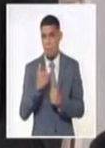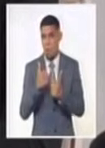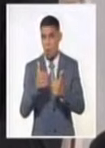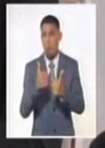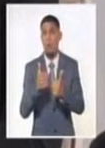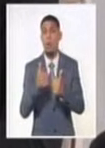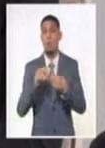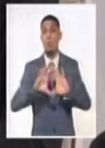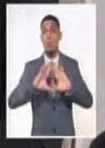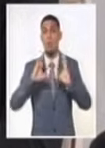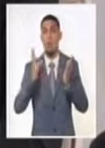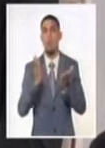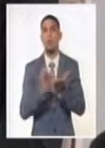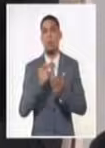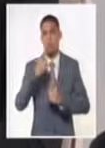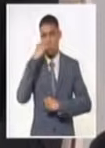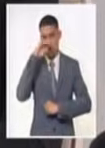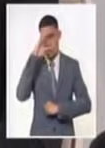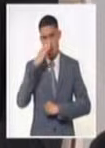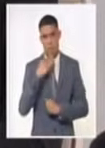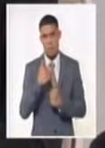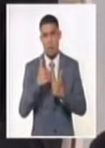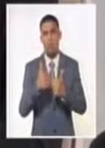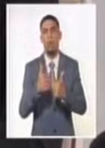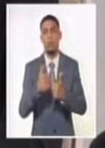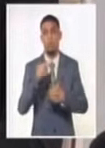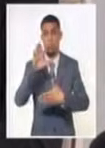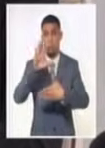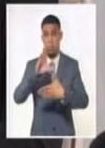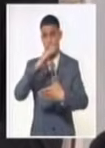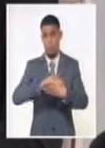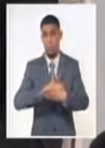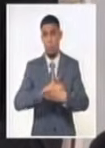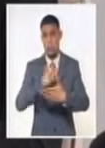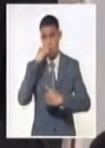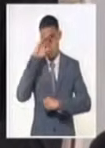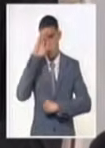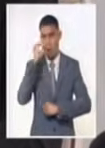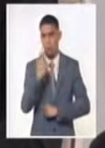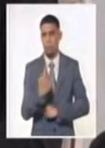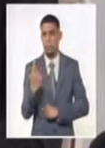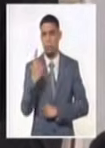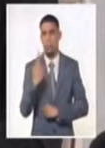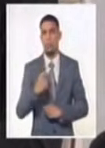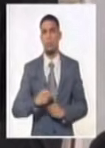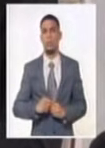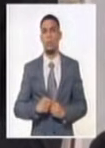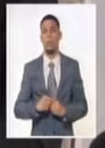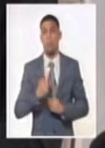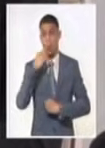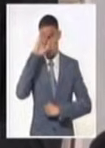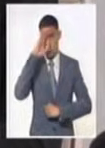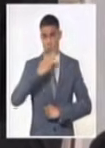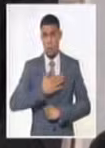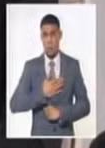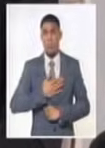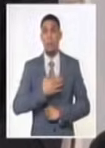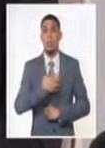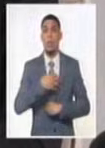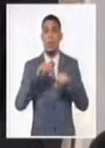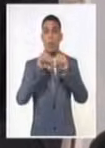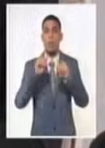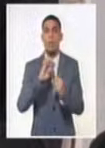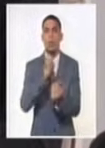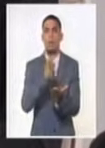en el área de América Latina y el Caribe, y hay un grupo de datos que lo demuestran. O sea, Cuba, con su sistema nacional de educación, es de los